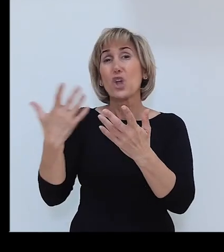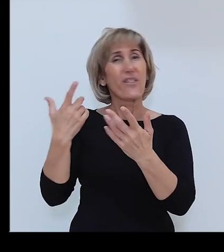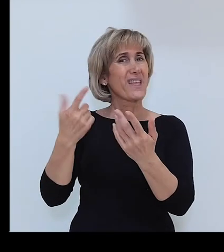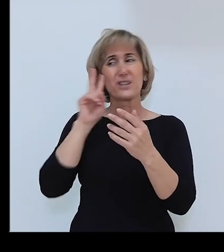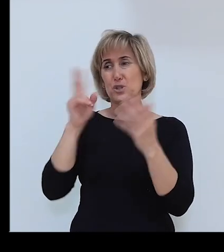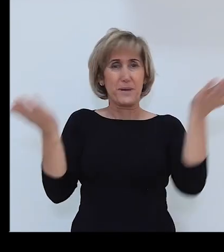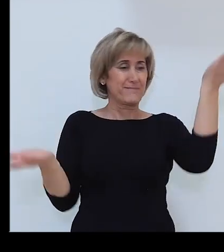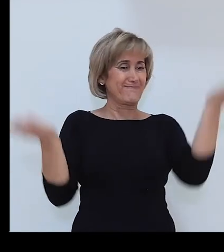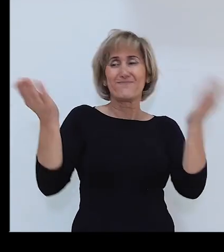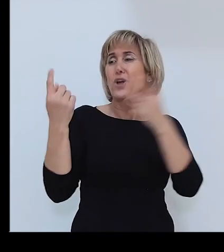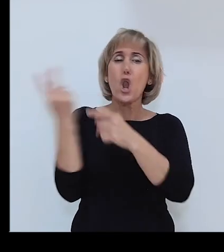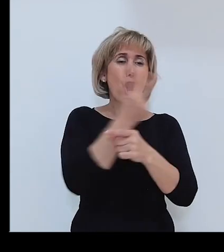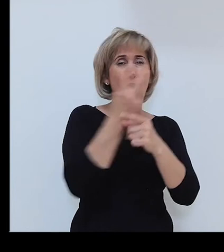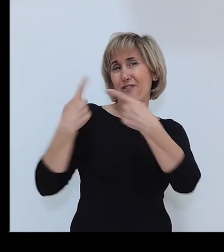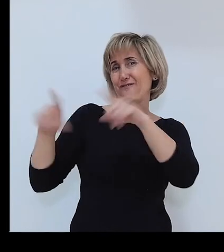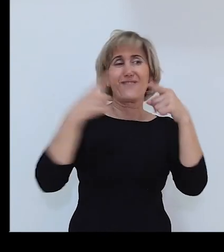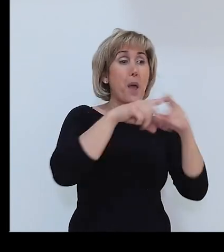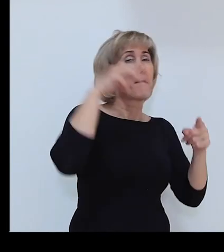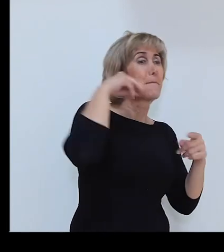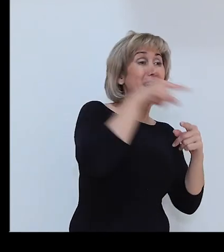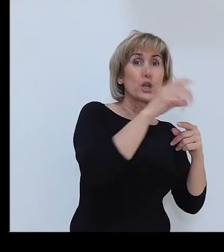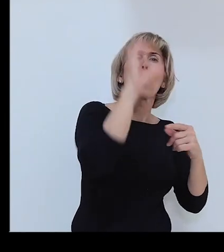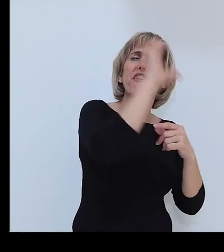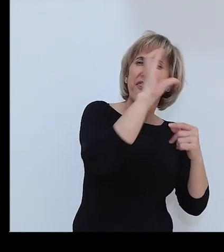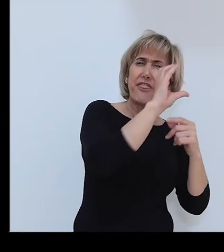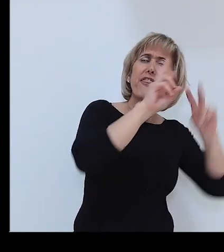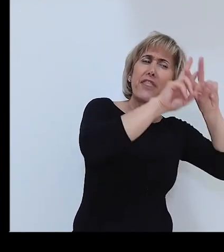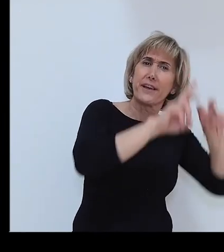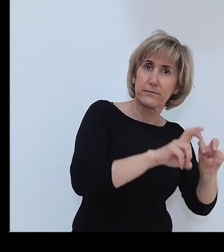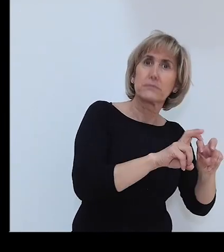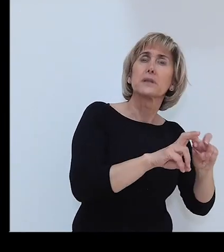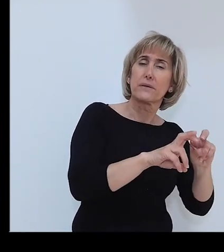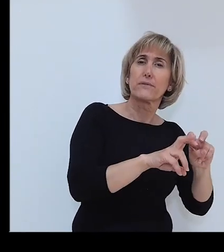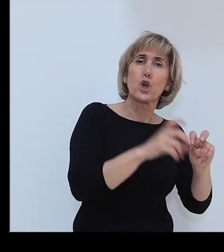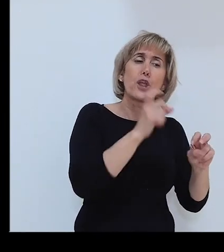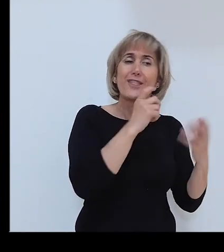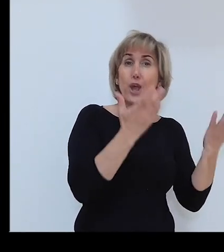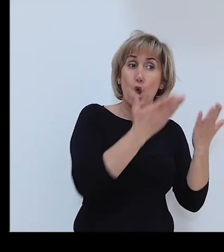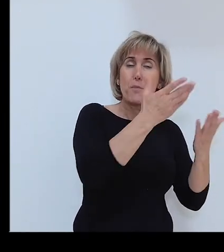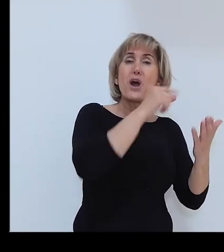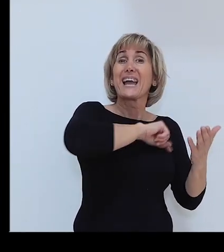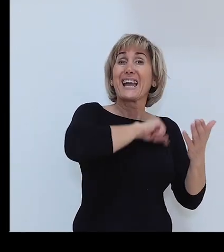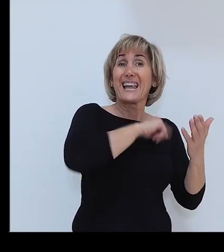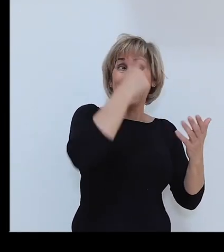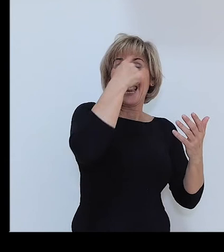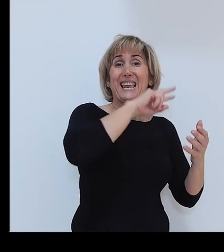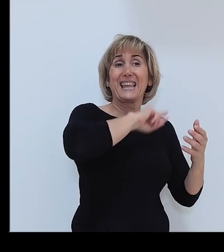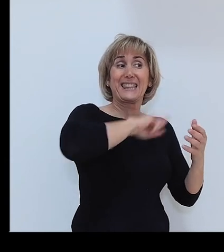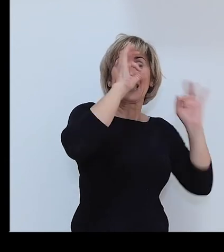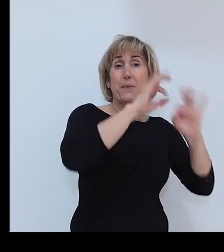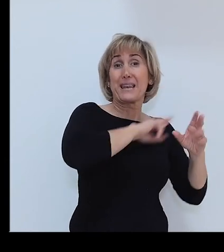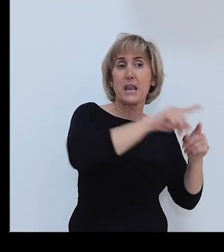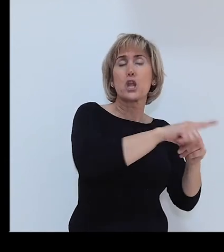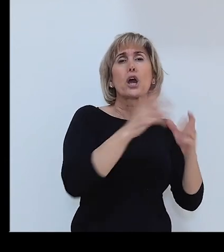una cultura, ¿no? Entonces, es un enfoque completamente, o sea, el de Martín es un enfoque científico. Voy a ver